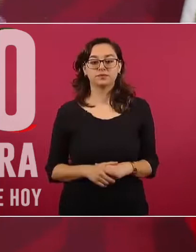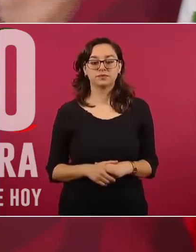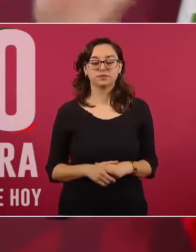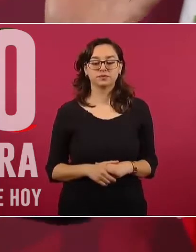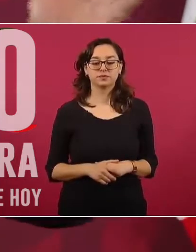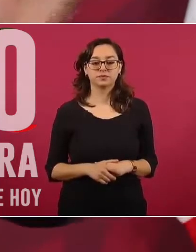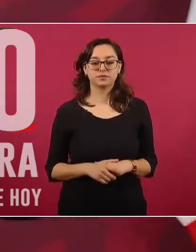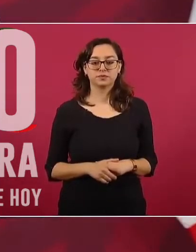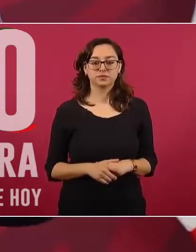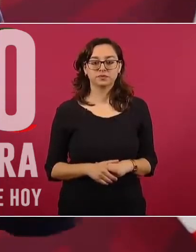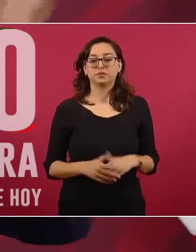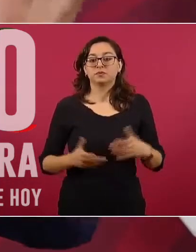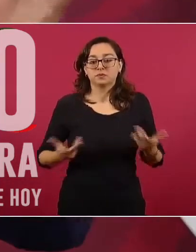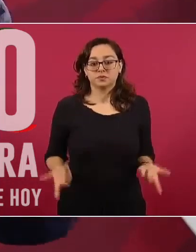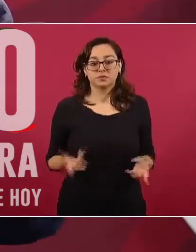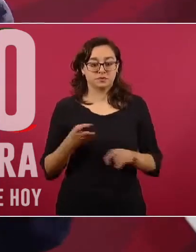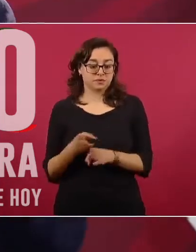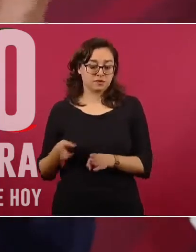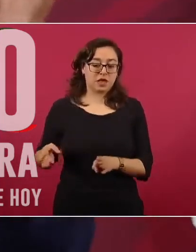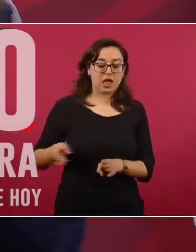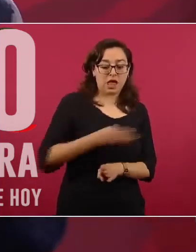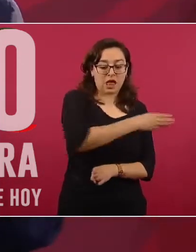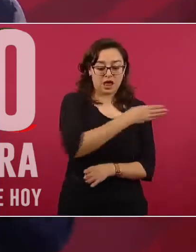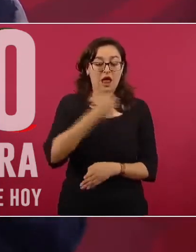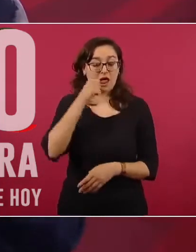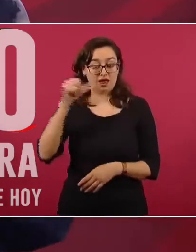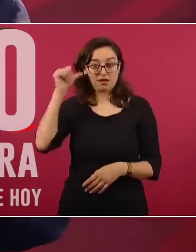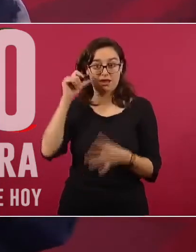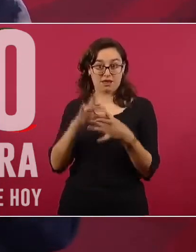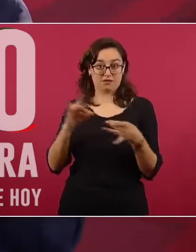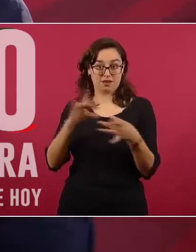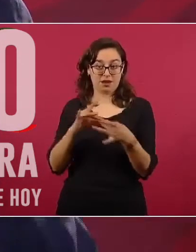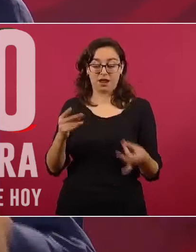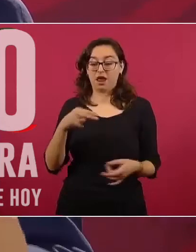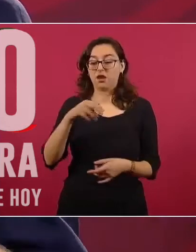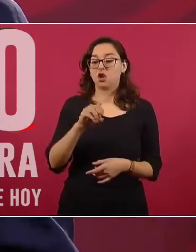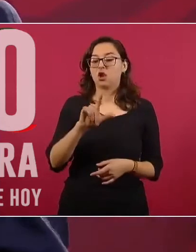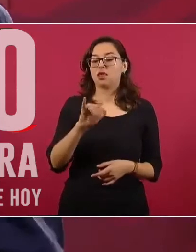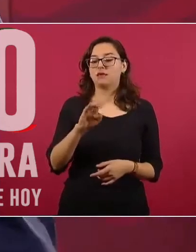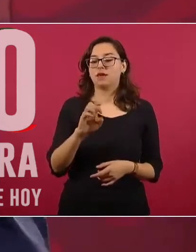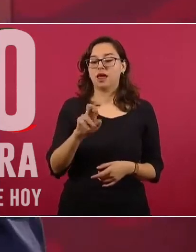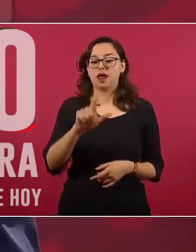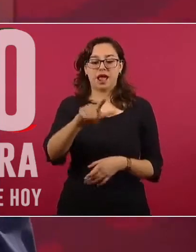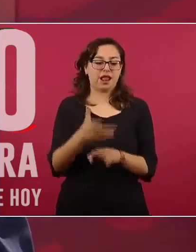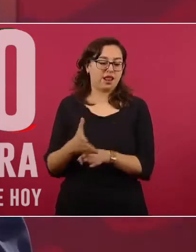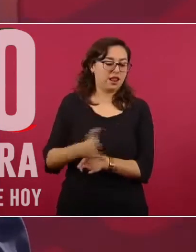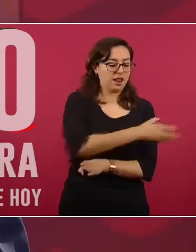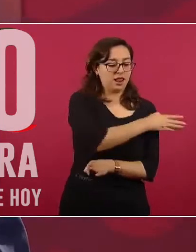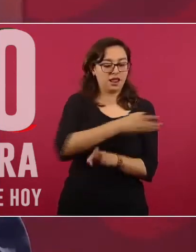estragos la política neoliberal en lo económico, en